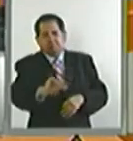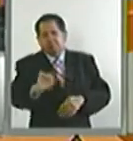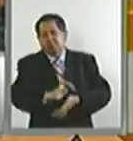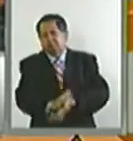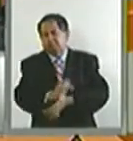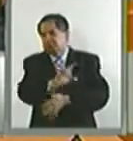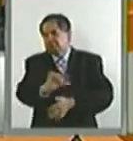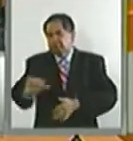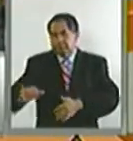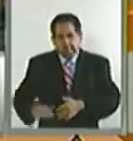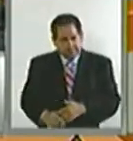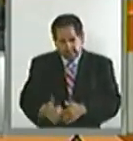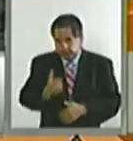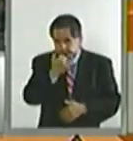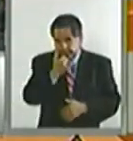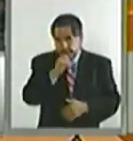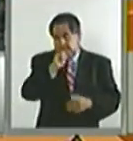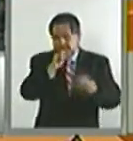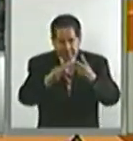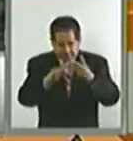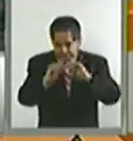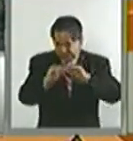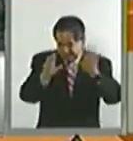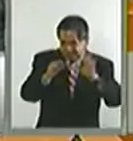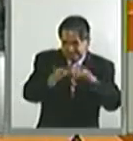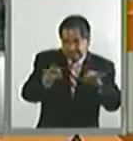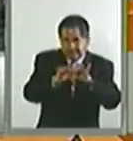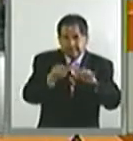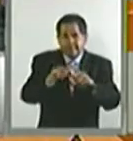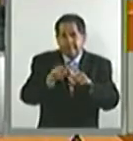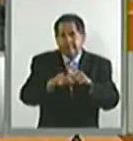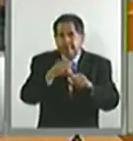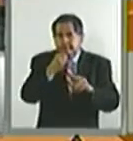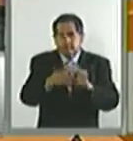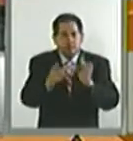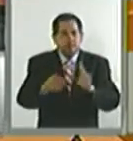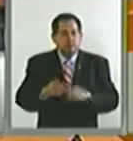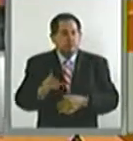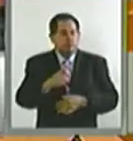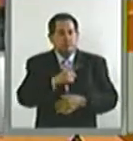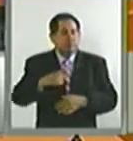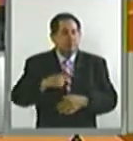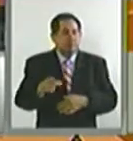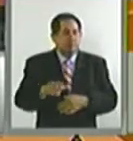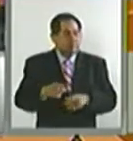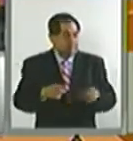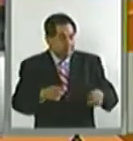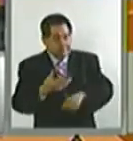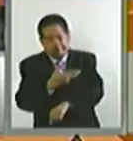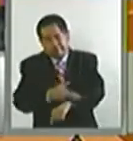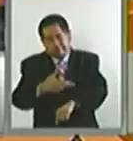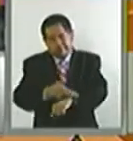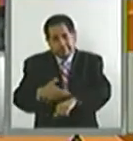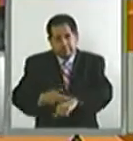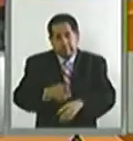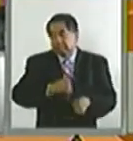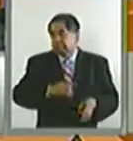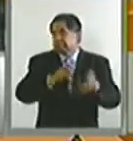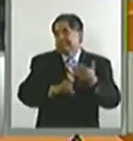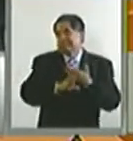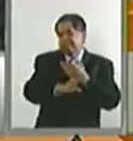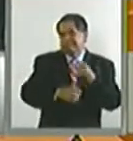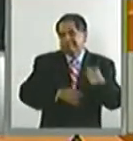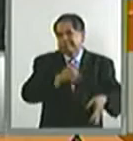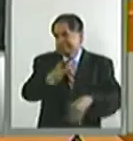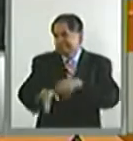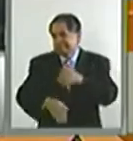por supuesto, hay una parte muy interesante que habla de del rechazo o el retraso en los trámites cuando esto se hace porque la persona